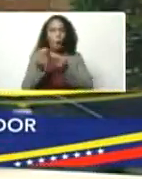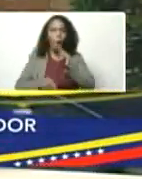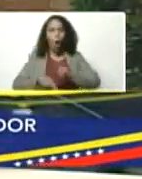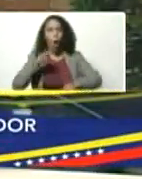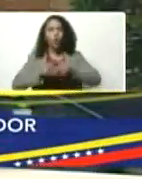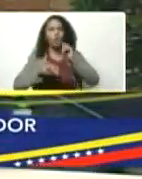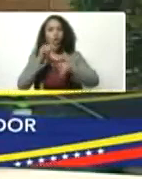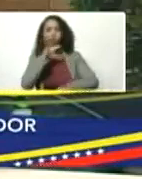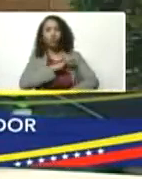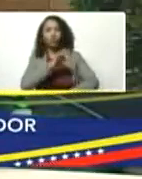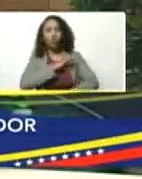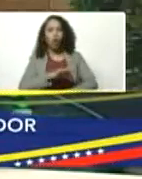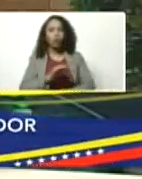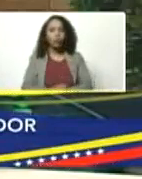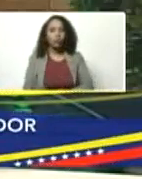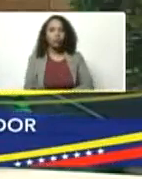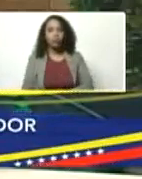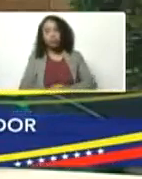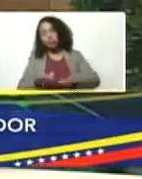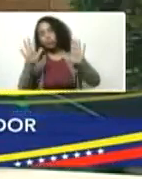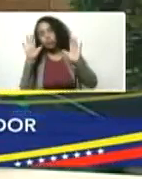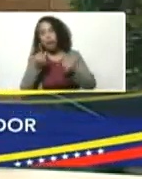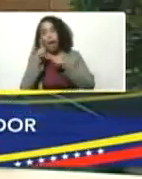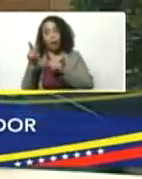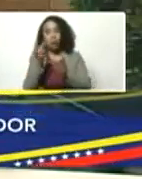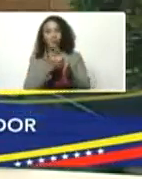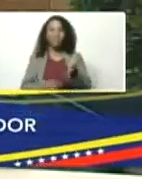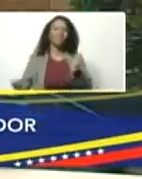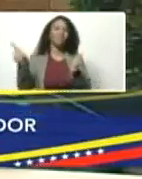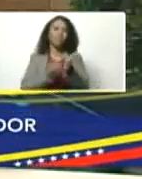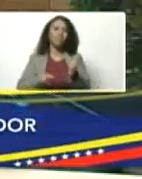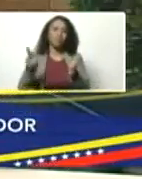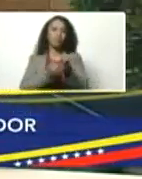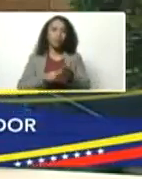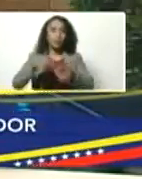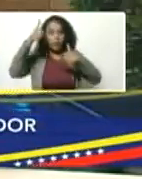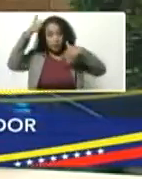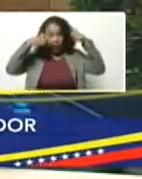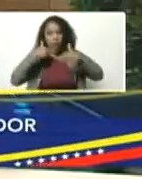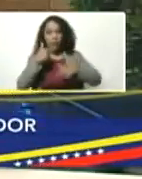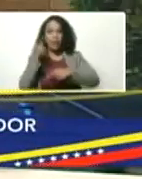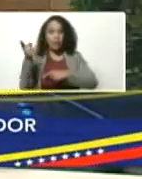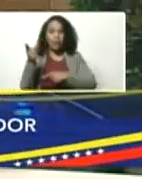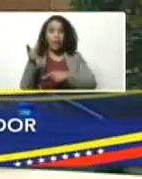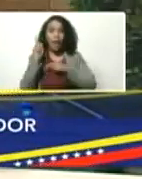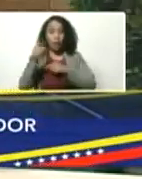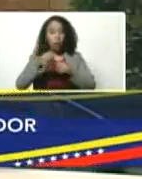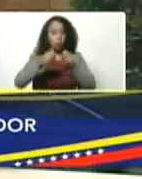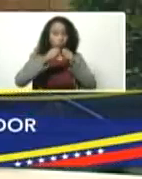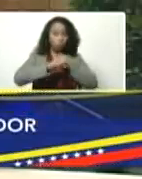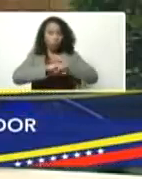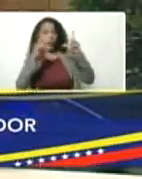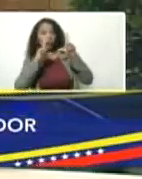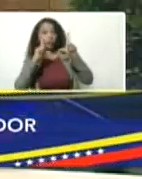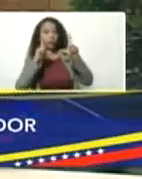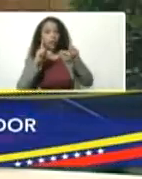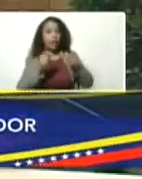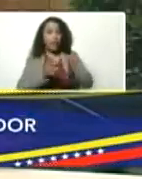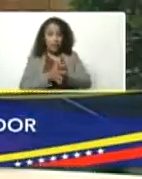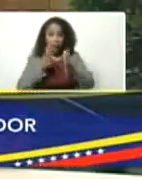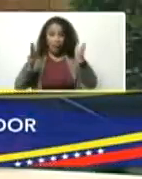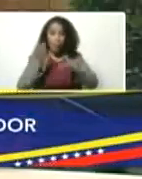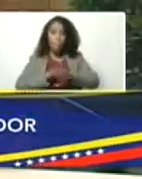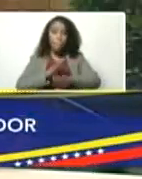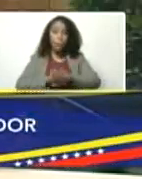el socialismo. Naguará. Eso lo repetía mucho el comandante Chávez. Eso tiene un impacto tremendo por la